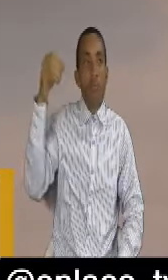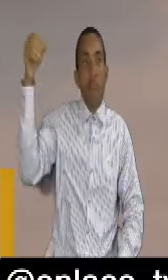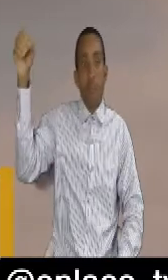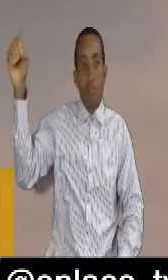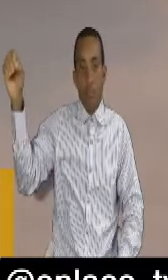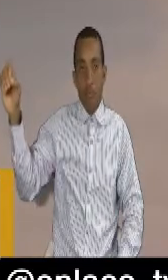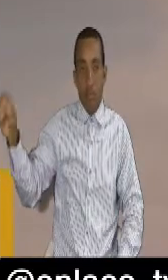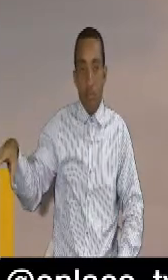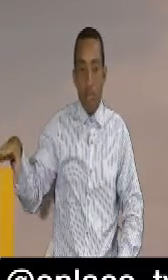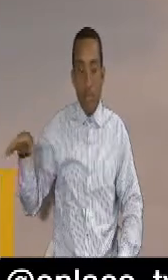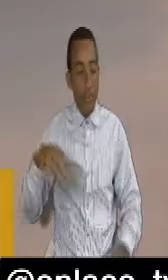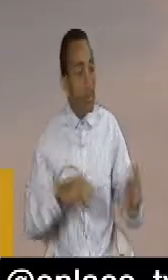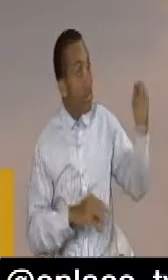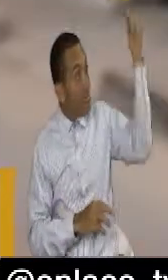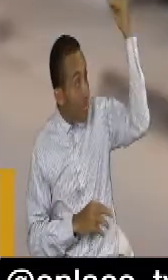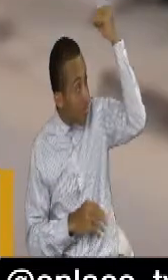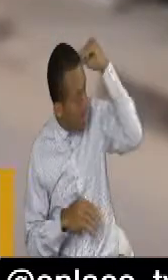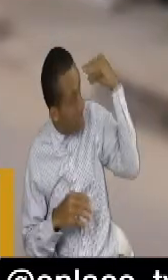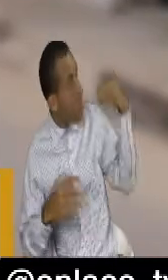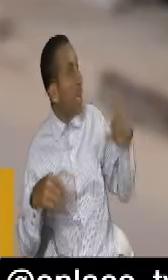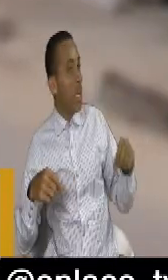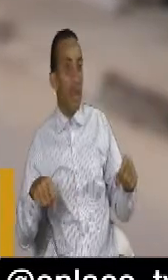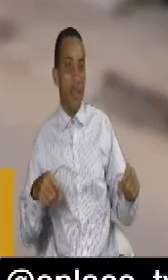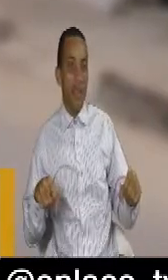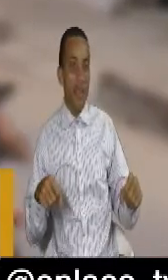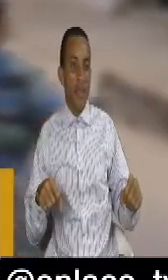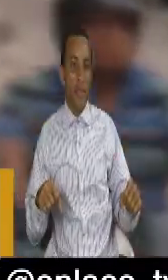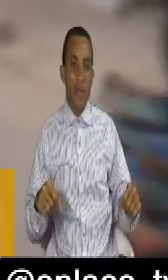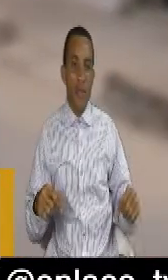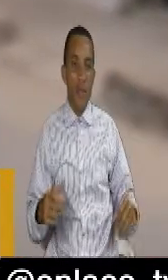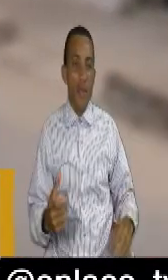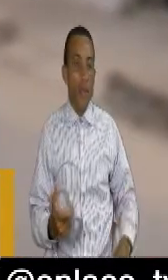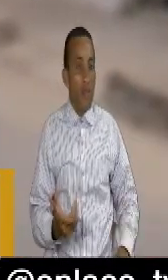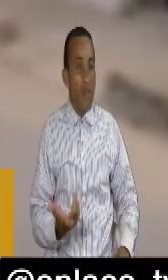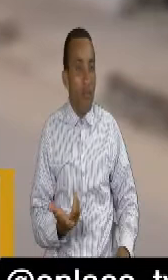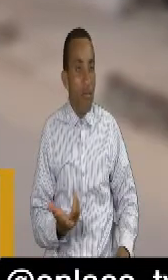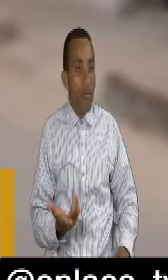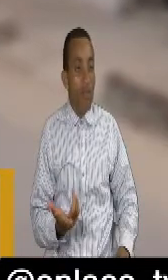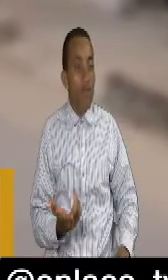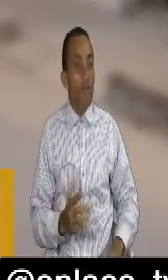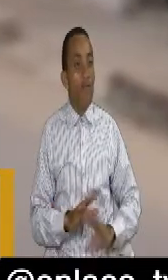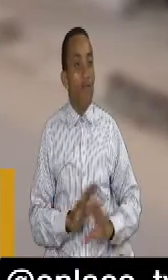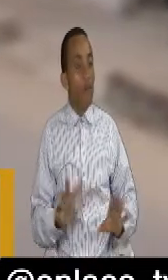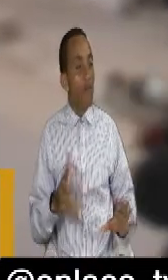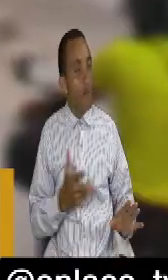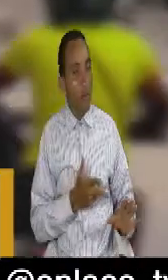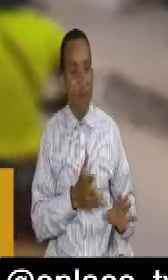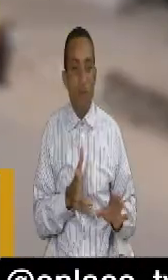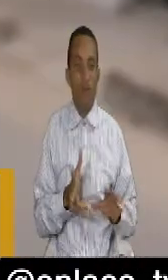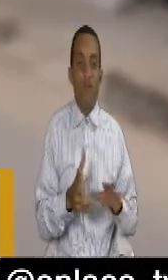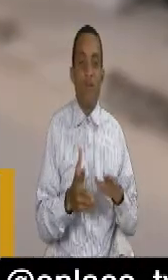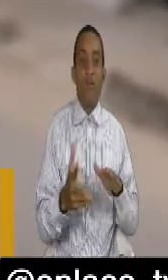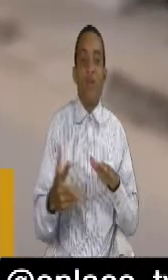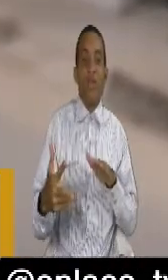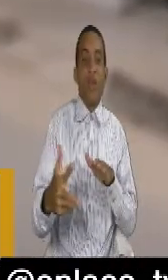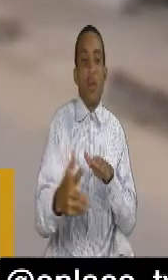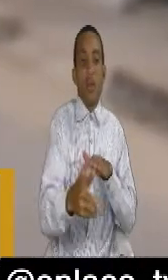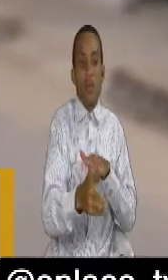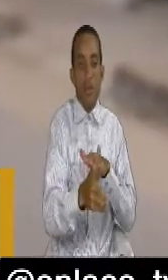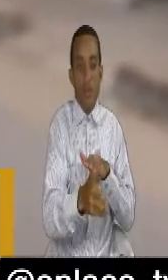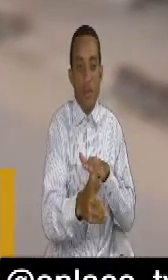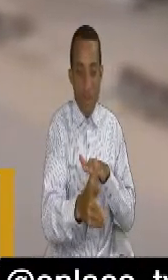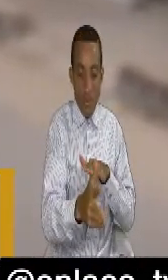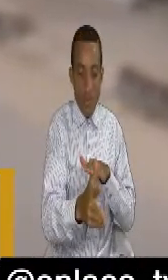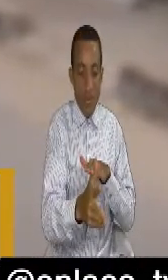a un señor que iba en una motocicleta. Este adelanta la buseta donde iban estas personas, se